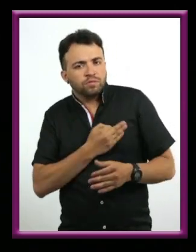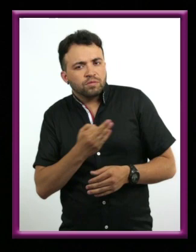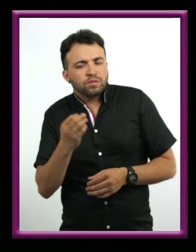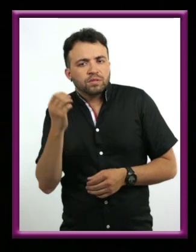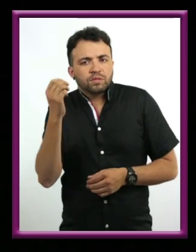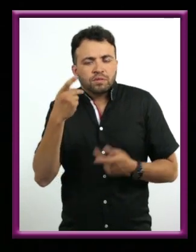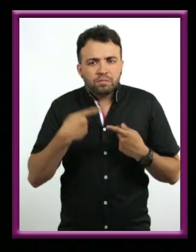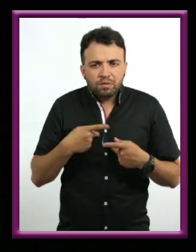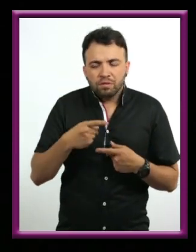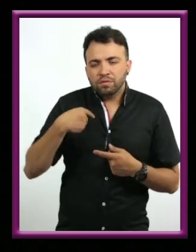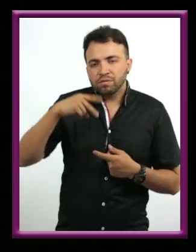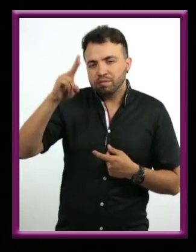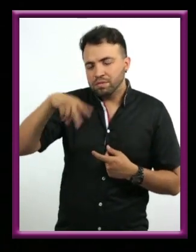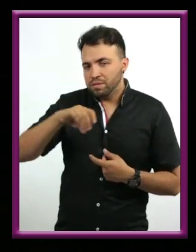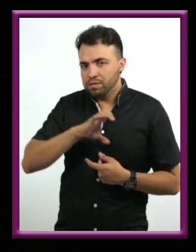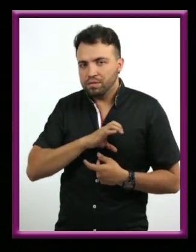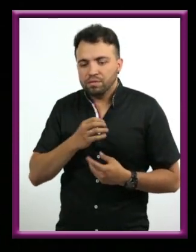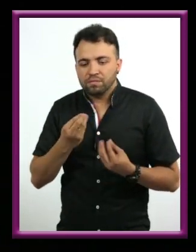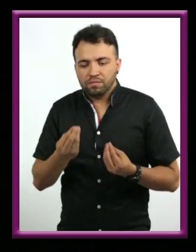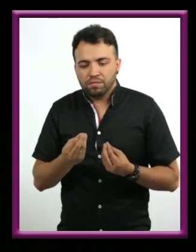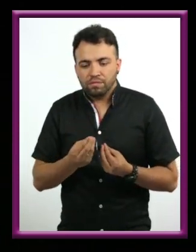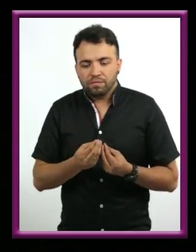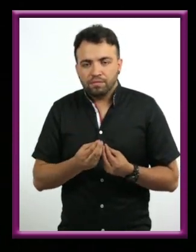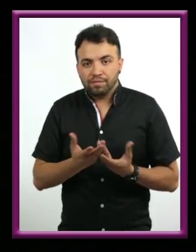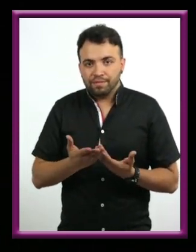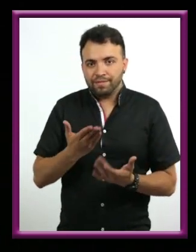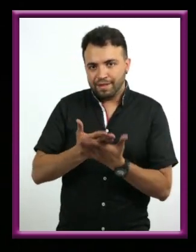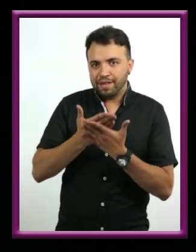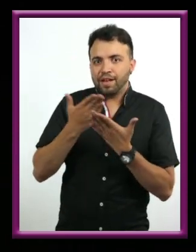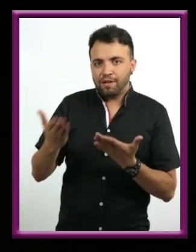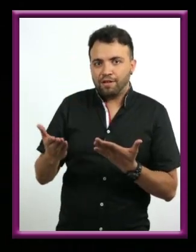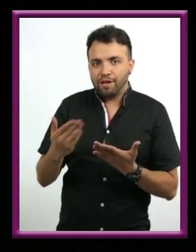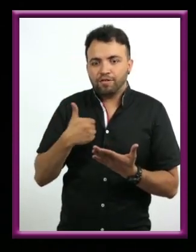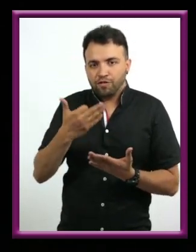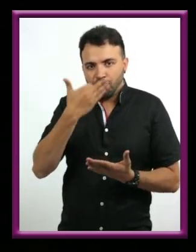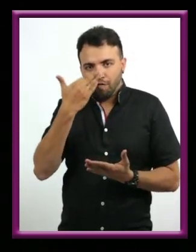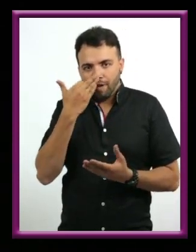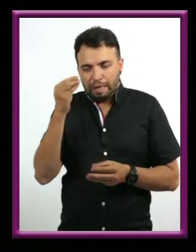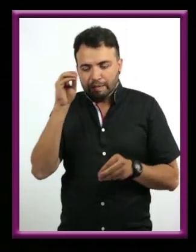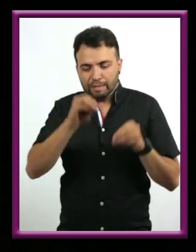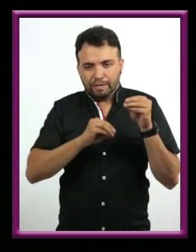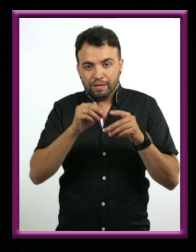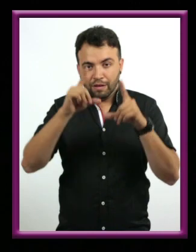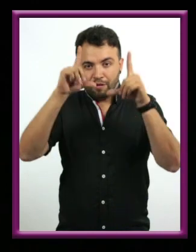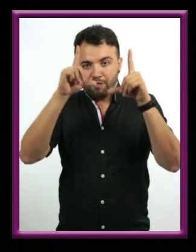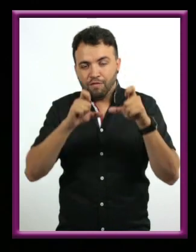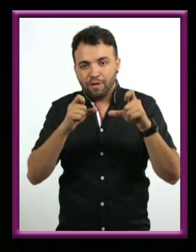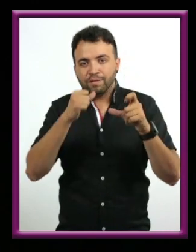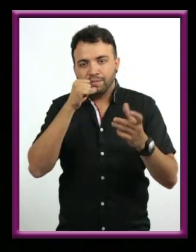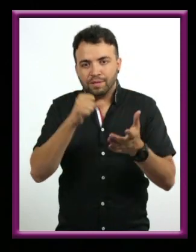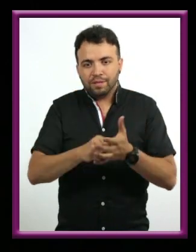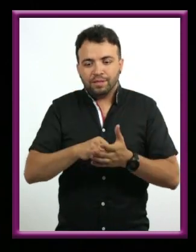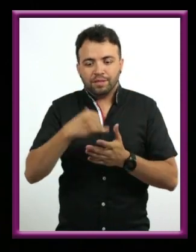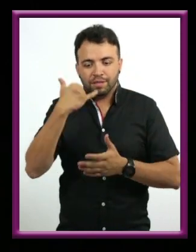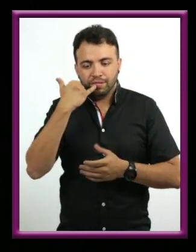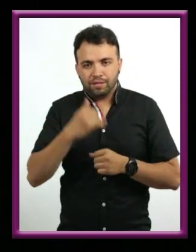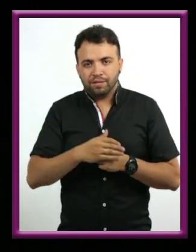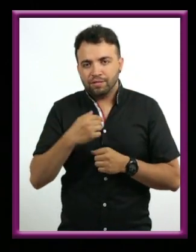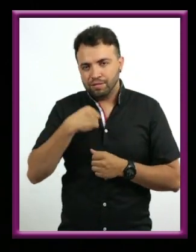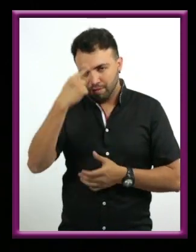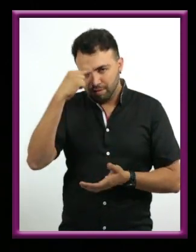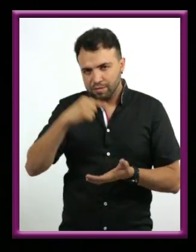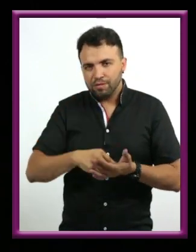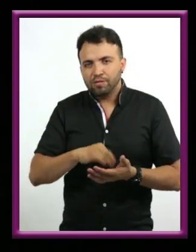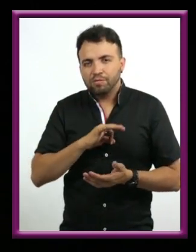como tú eres con los vecinos, con tus hermanos y mi abuela. De verdad, te quiero mucho. Ahora, le pondré unas florecitas. Le tomo foto y se la mando